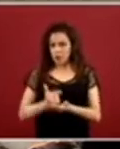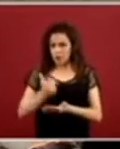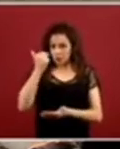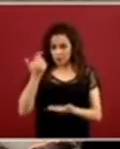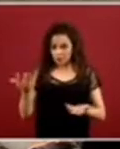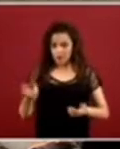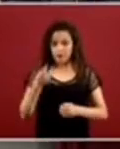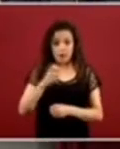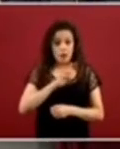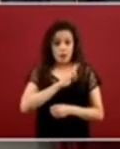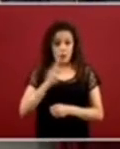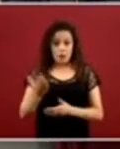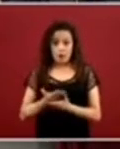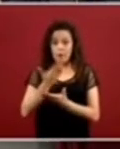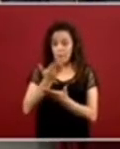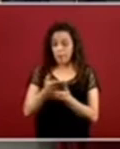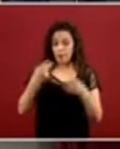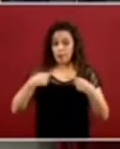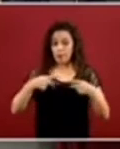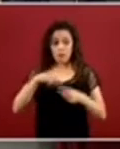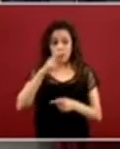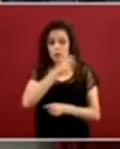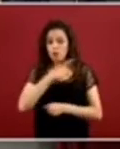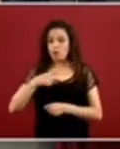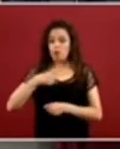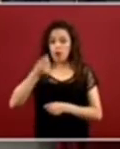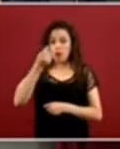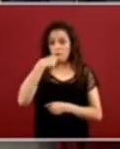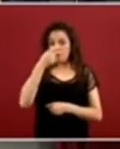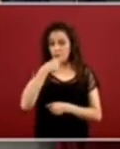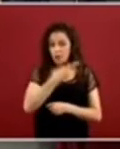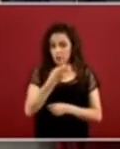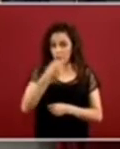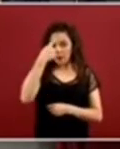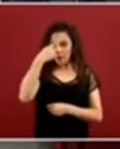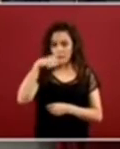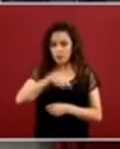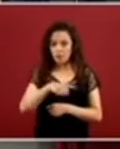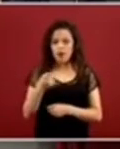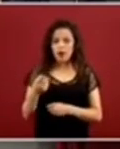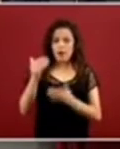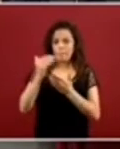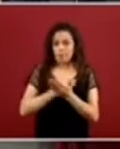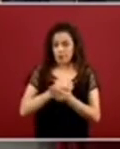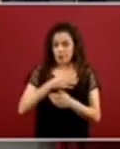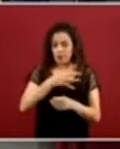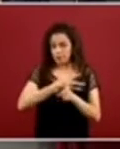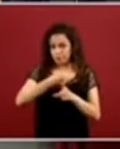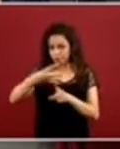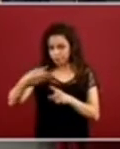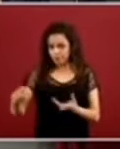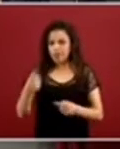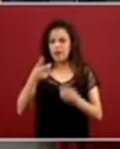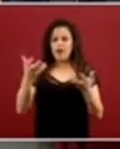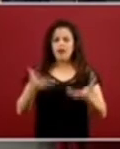dejen de utilizar ese fármaco para su tratamiento. ¿Qué se está haciendo en ese sentido, doctor? Por favor. Gracias. Con mucho gusto.